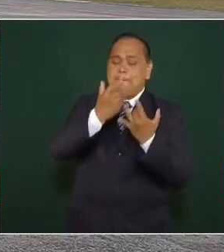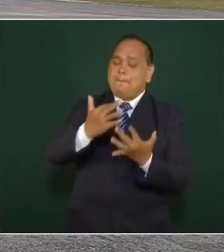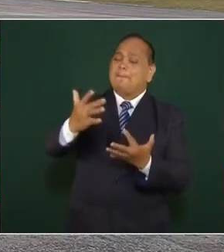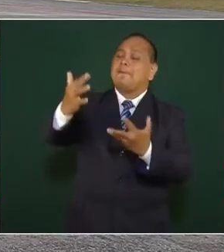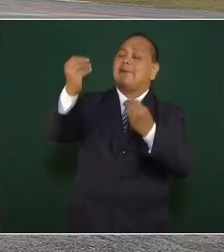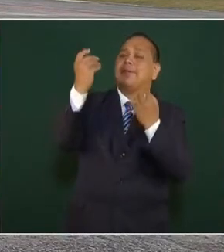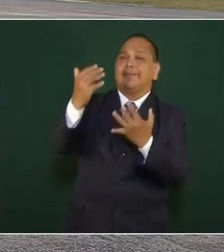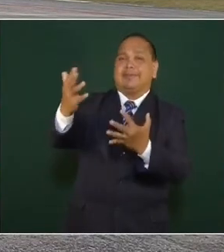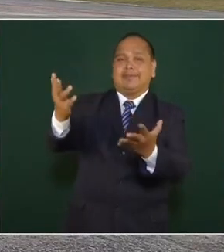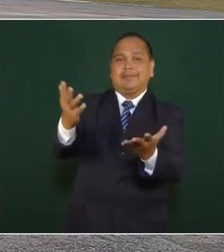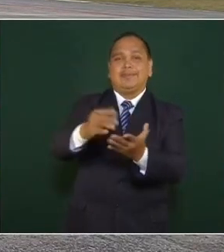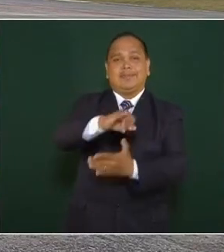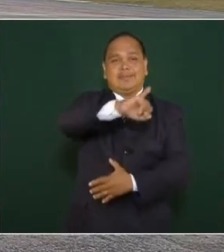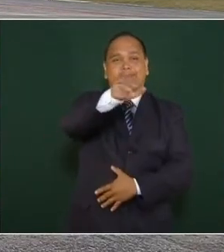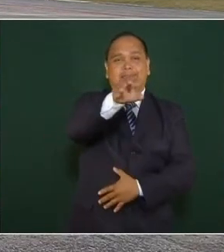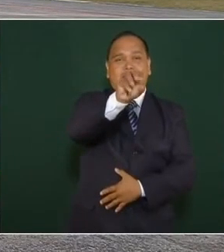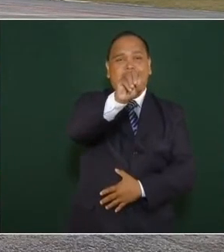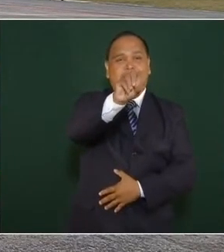José Martí,